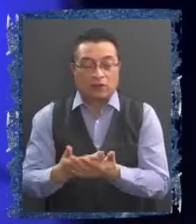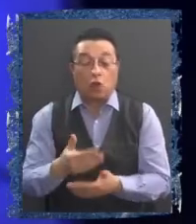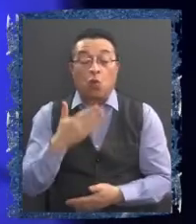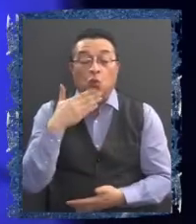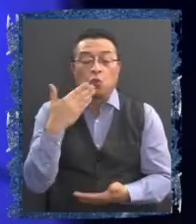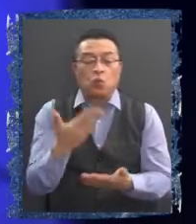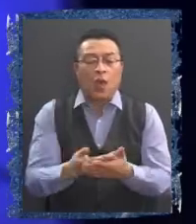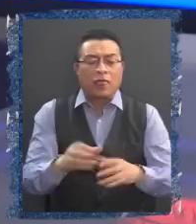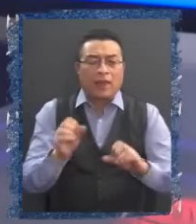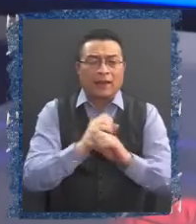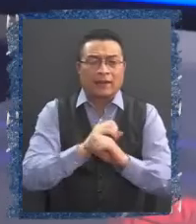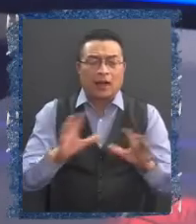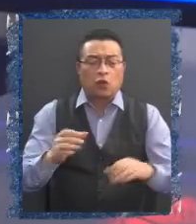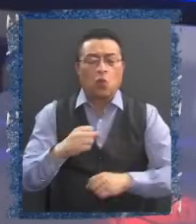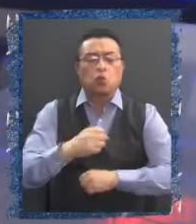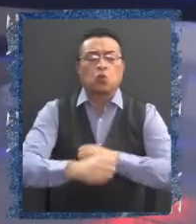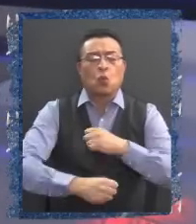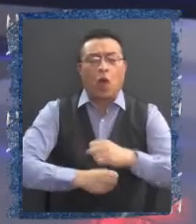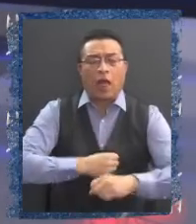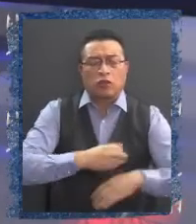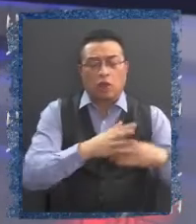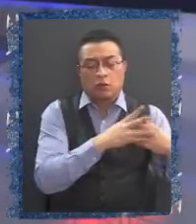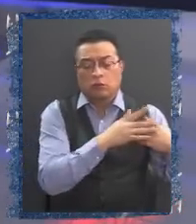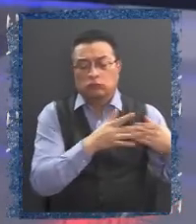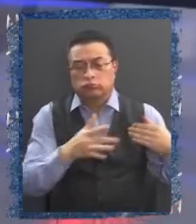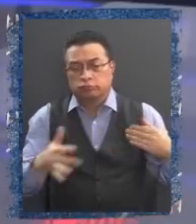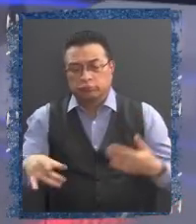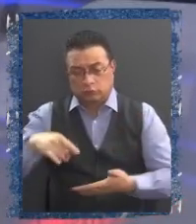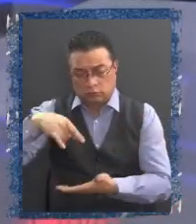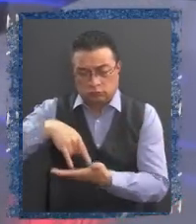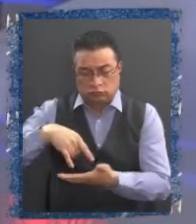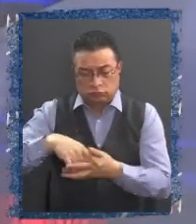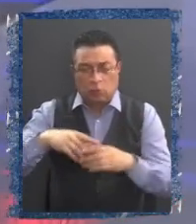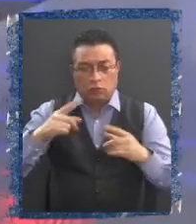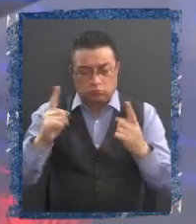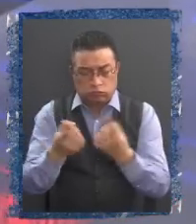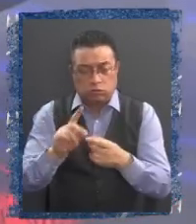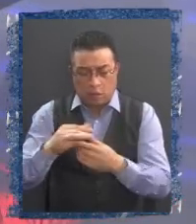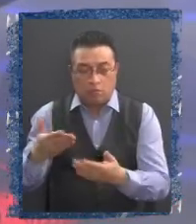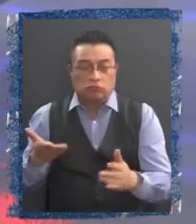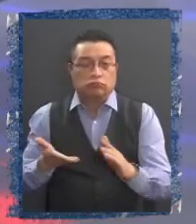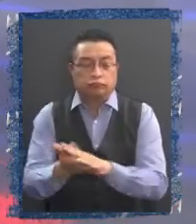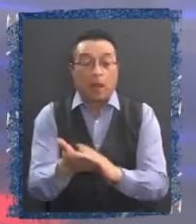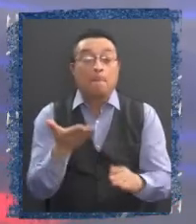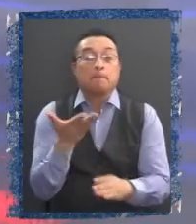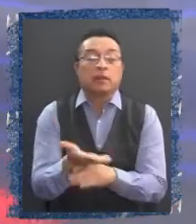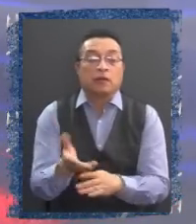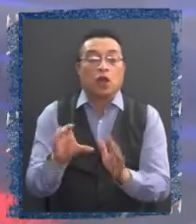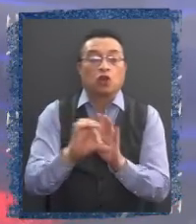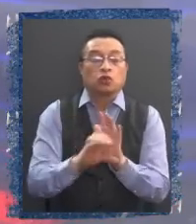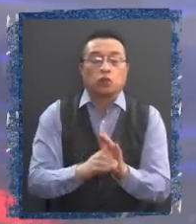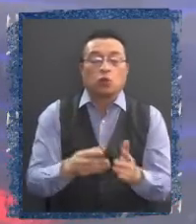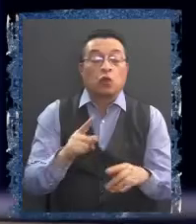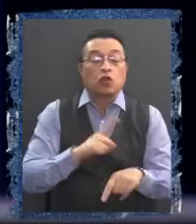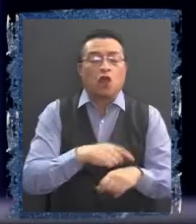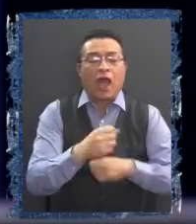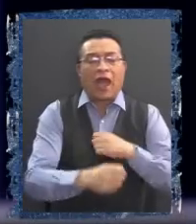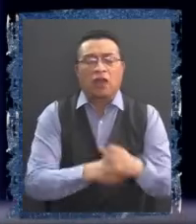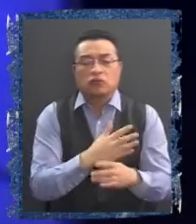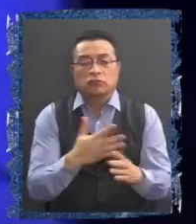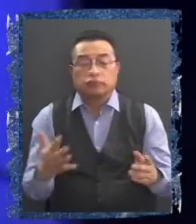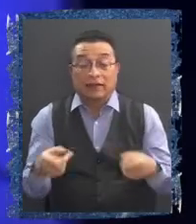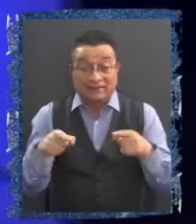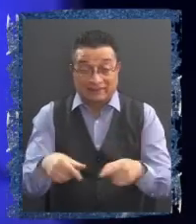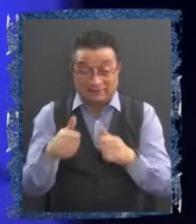esto? ¿Cuántos años podría tener el Ejecutivo para enviar lo que le está pidiendo la Constitución que haga? Bueno, ya sea este